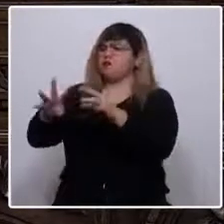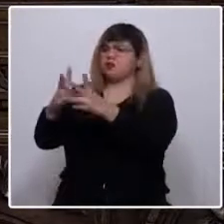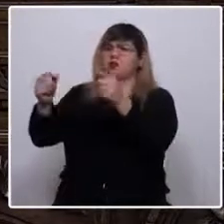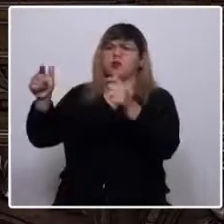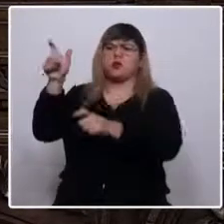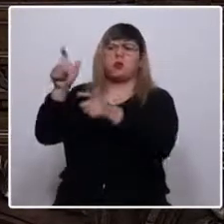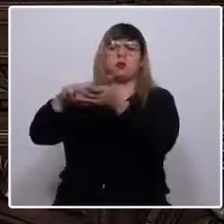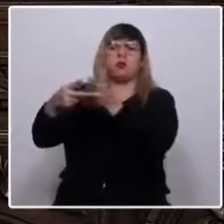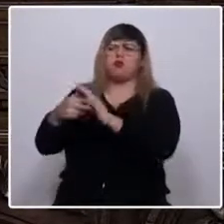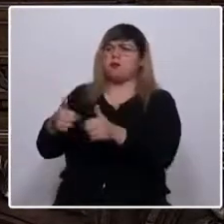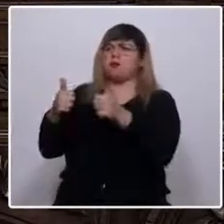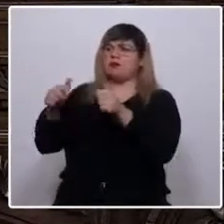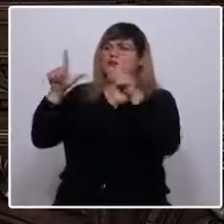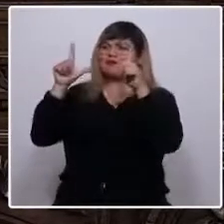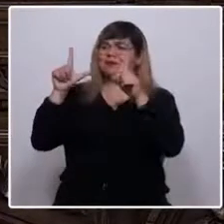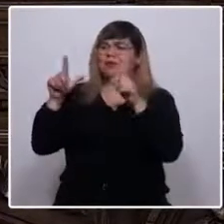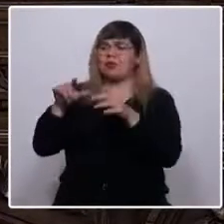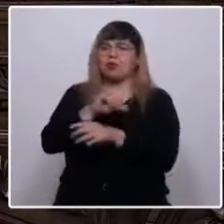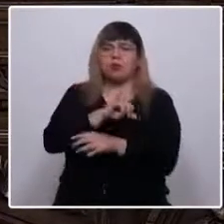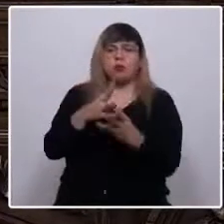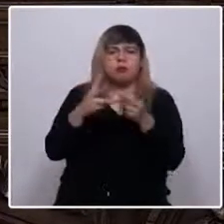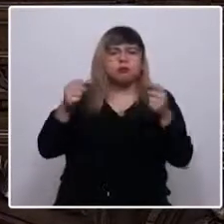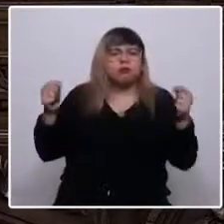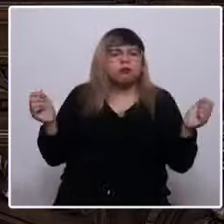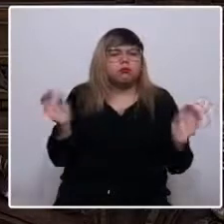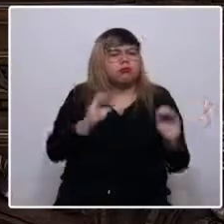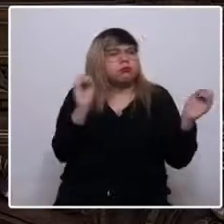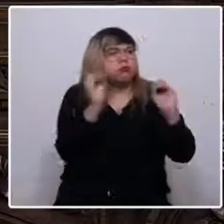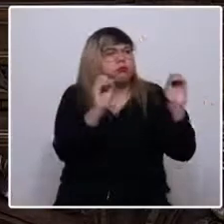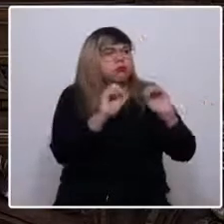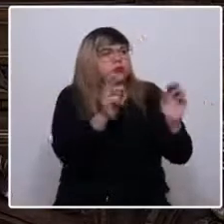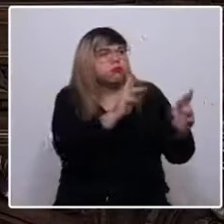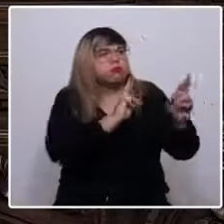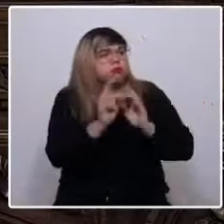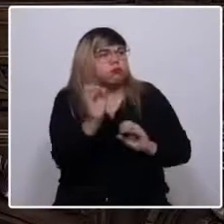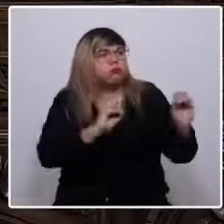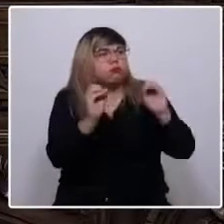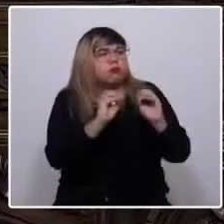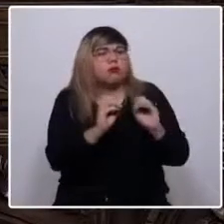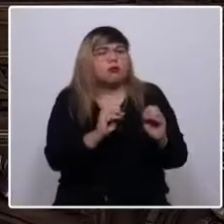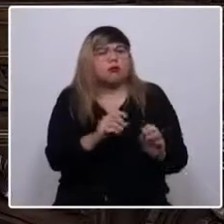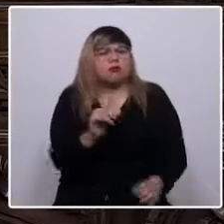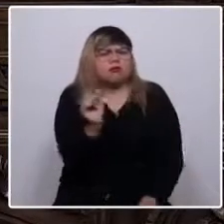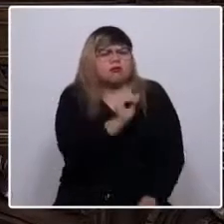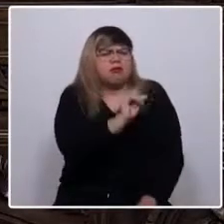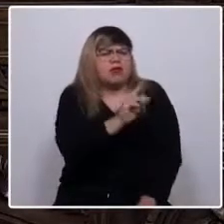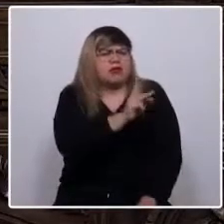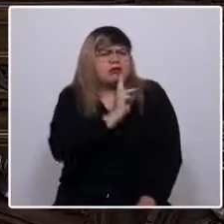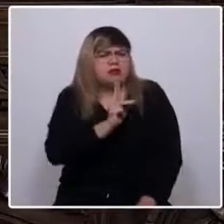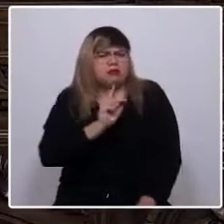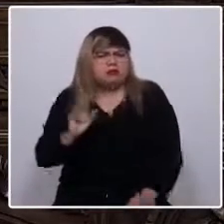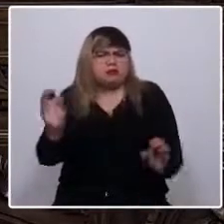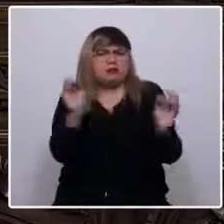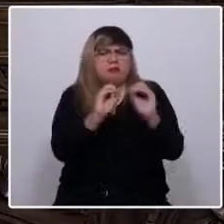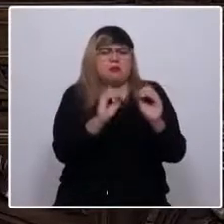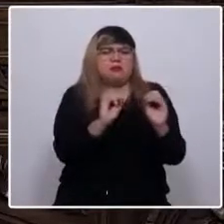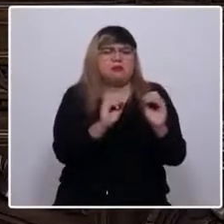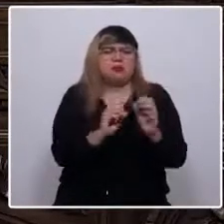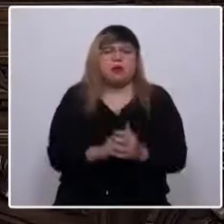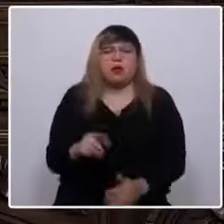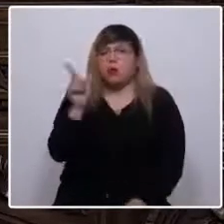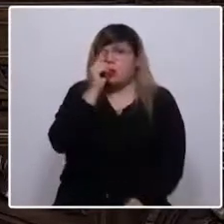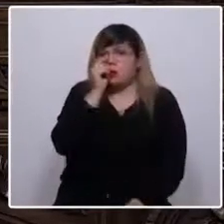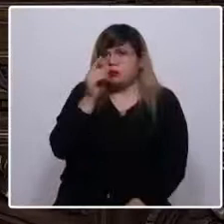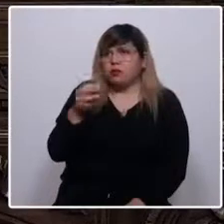pero no no se solucionaban solamente eran medias parche octubre nos enseñó que no necesitamos medios